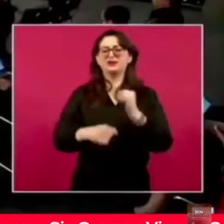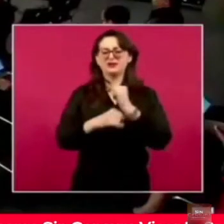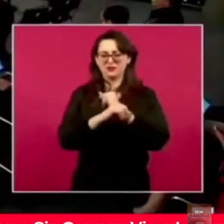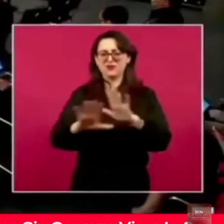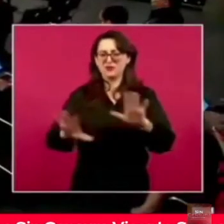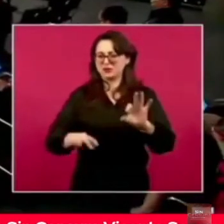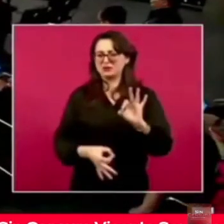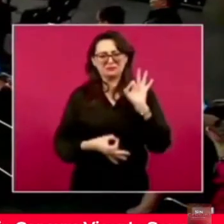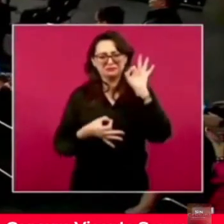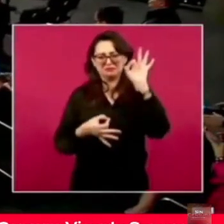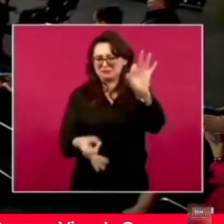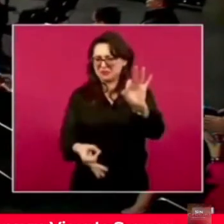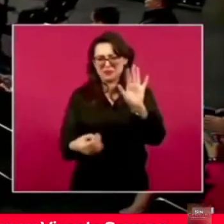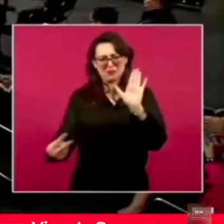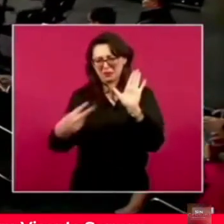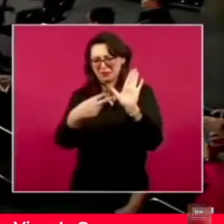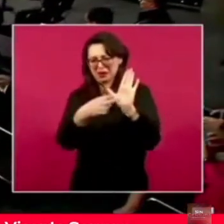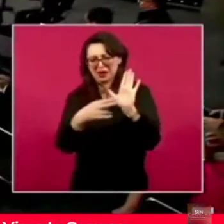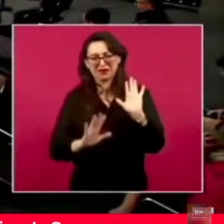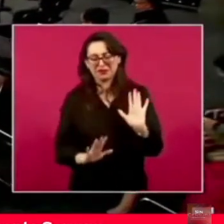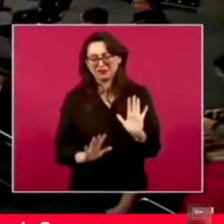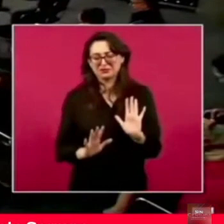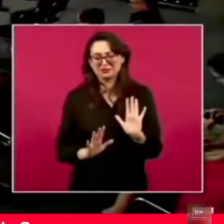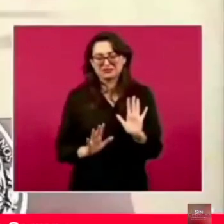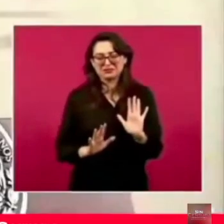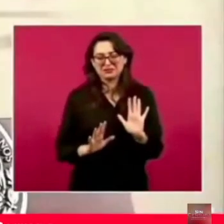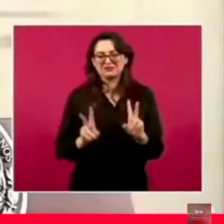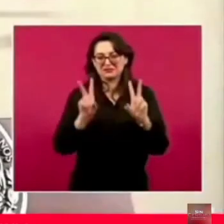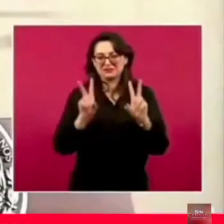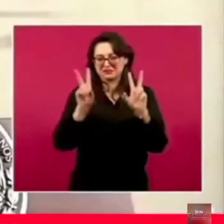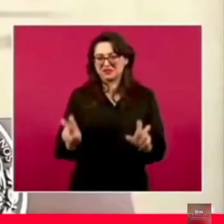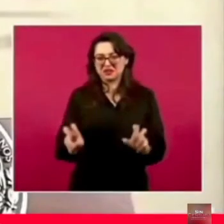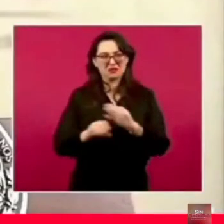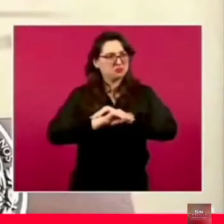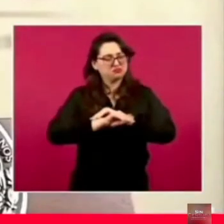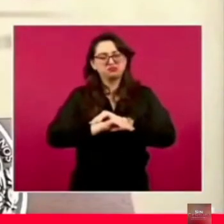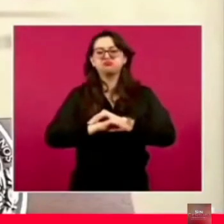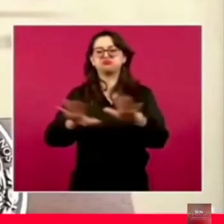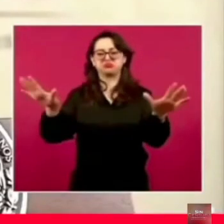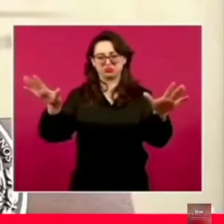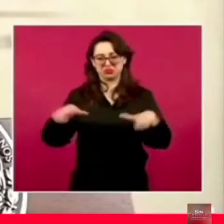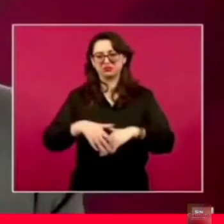sobre este tema y tenemos que hacer